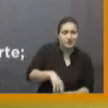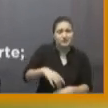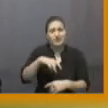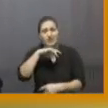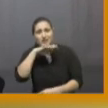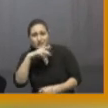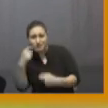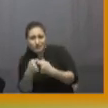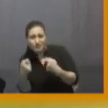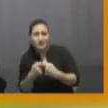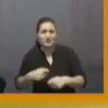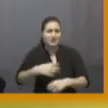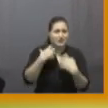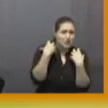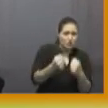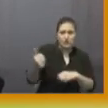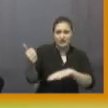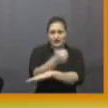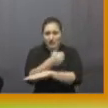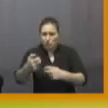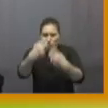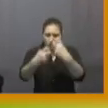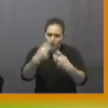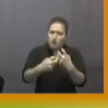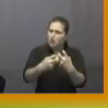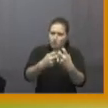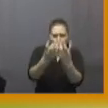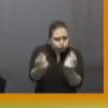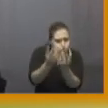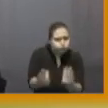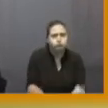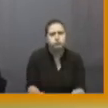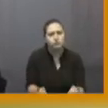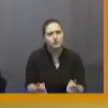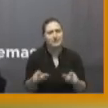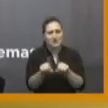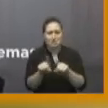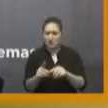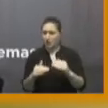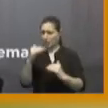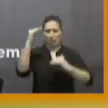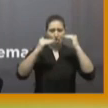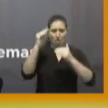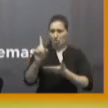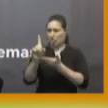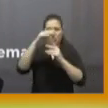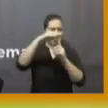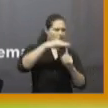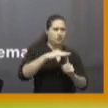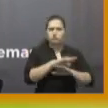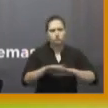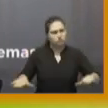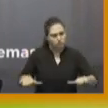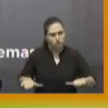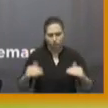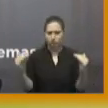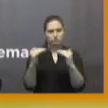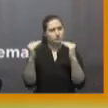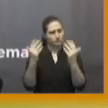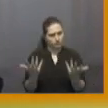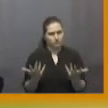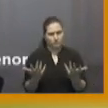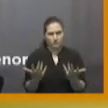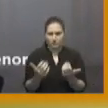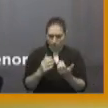sostenible no es verdad que puede haber un desarrollo del índice humano planteado como está en la agenda y